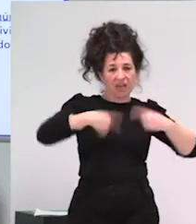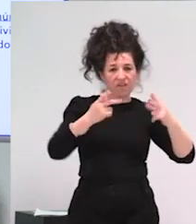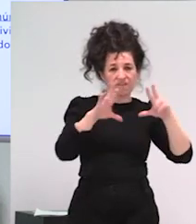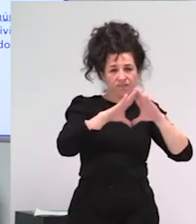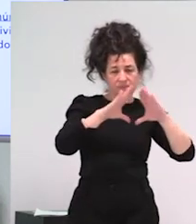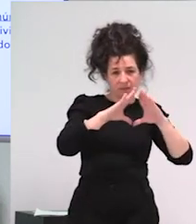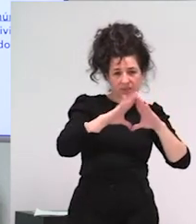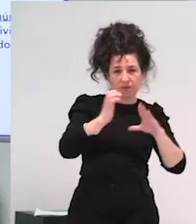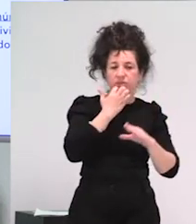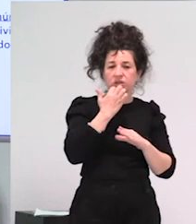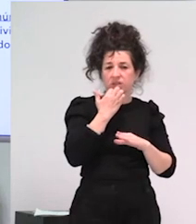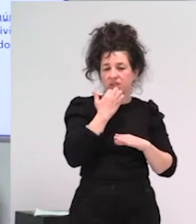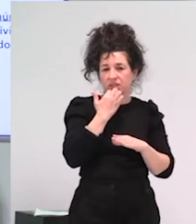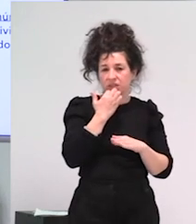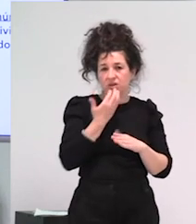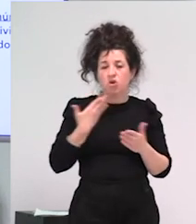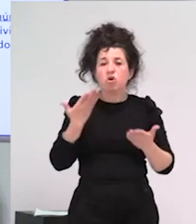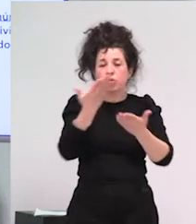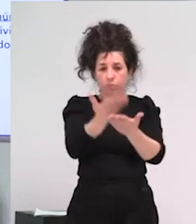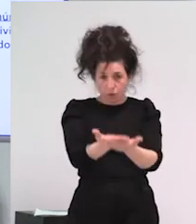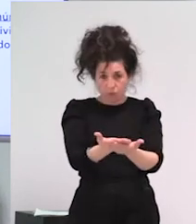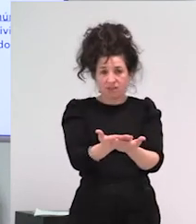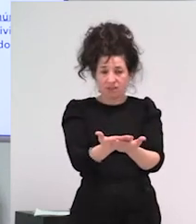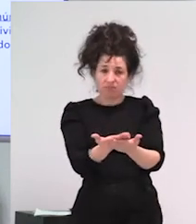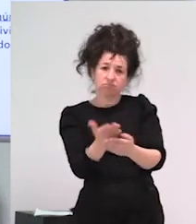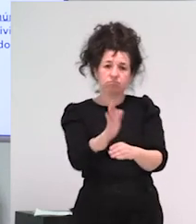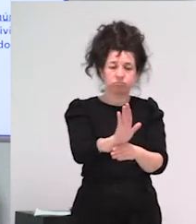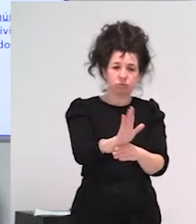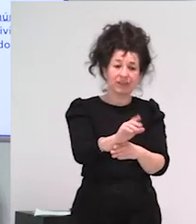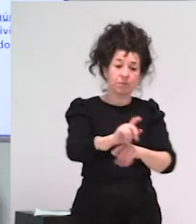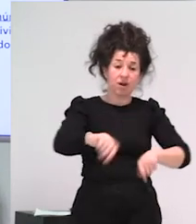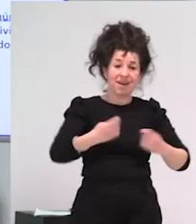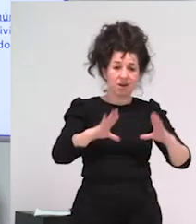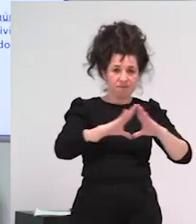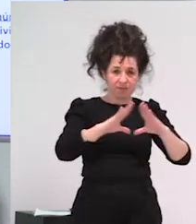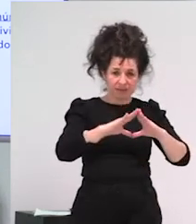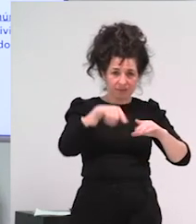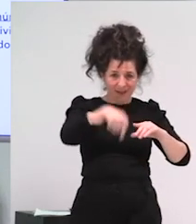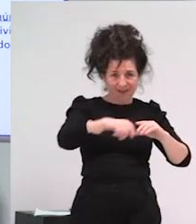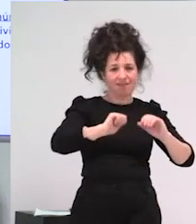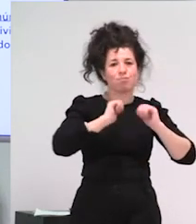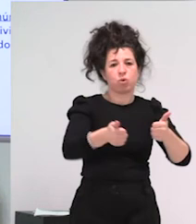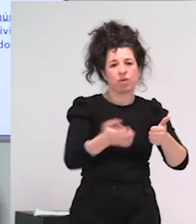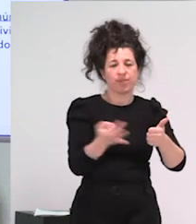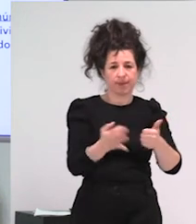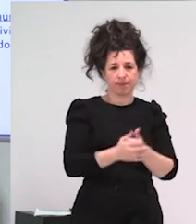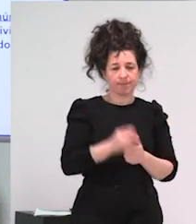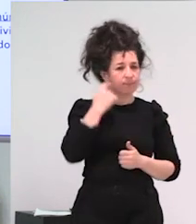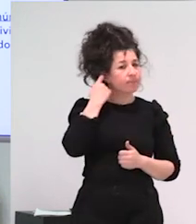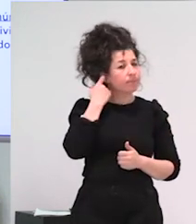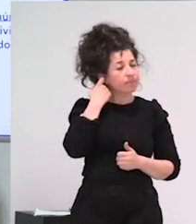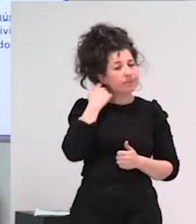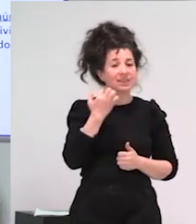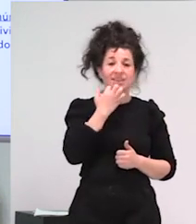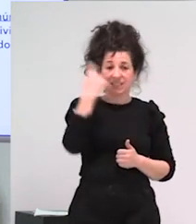mínimo si planteamos la propuesta, que los ecofeminismos sean un punto de partida para ello. Porque no, si sabemos que el feminismo